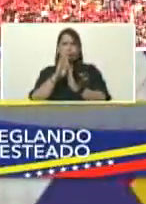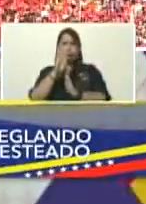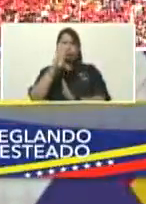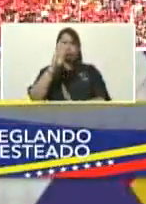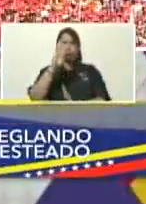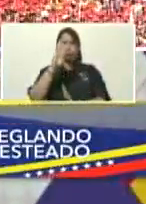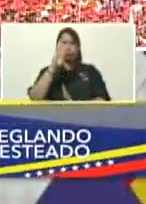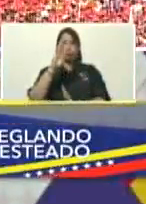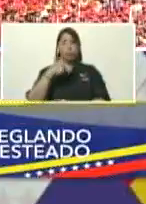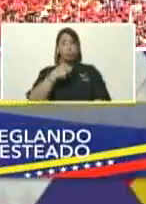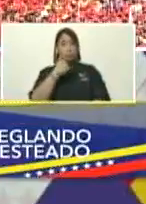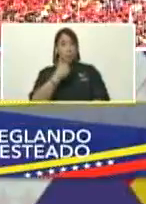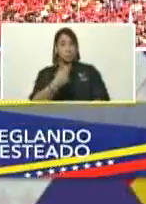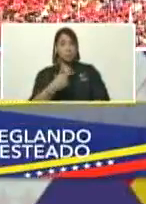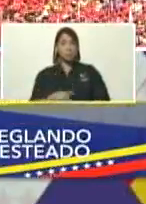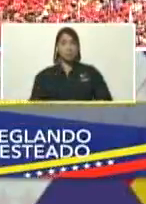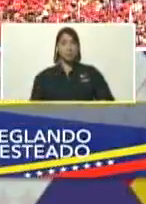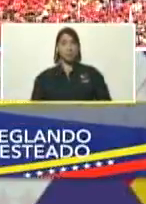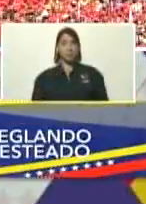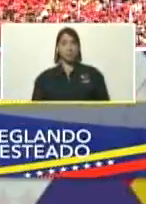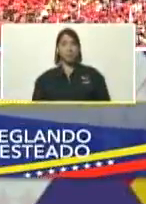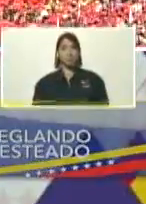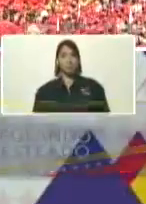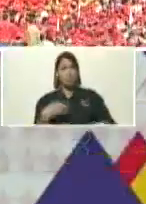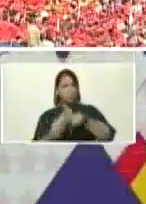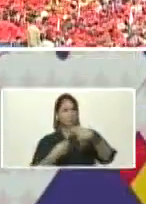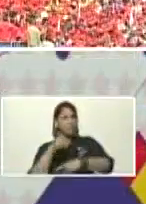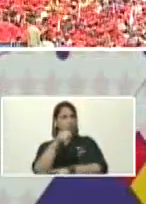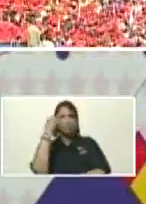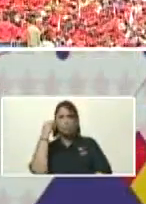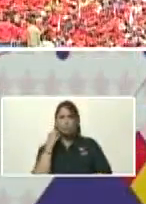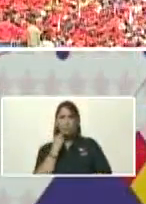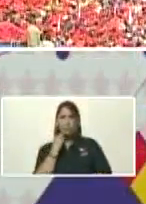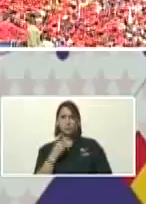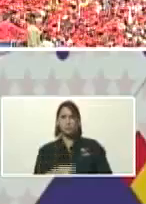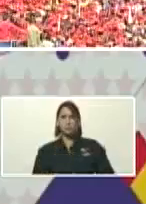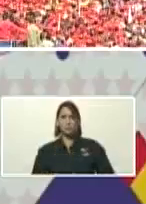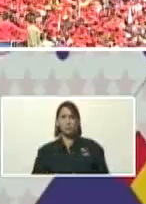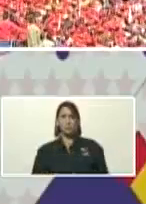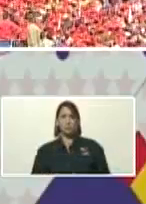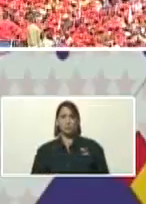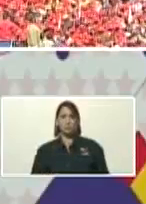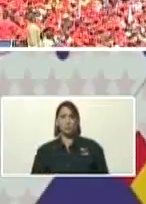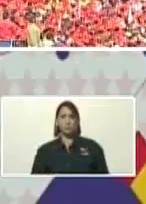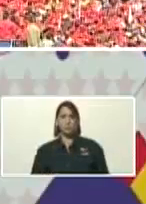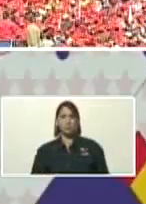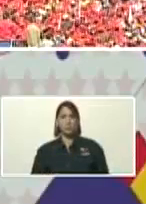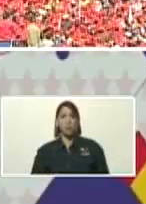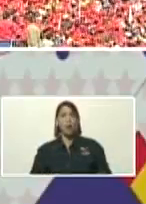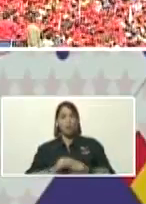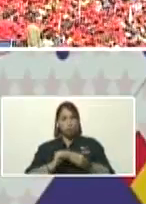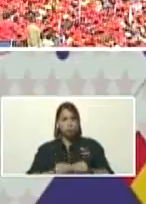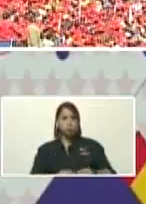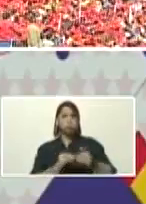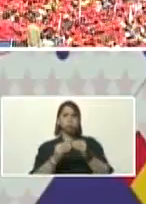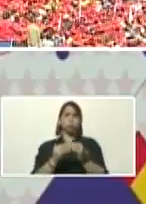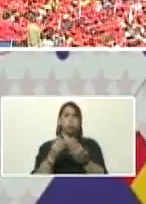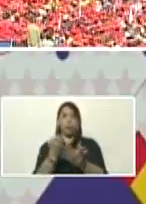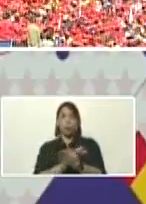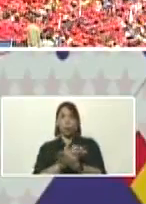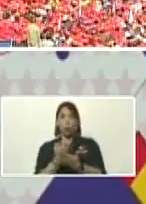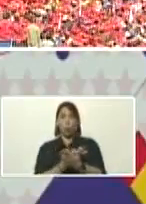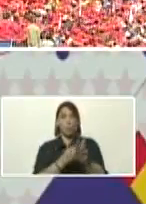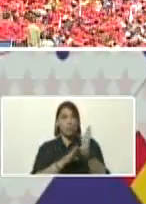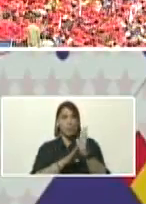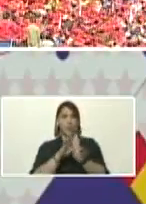Y yo lo dije en Revolución Bolivariana, mientras se recupere la economía